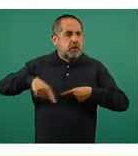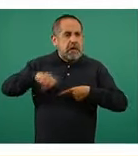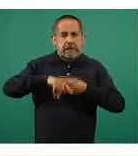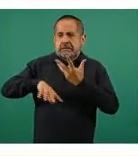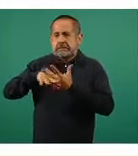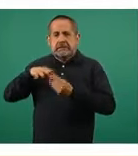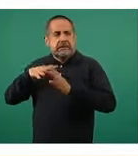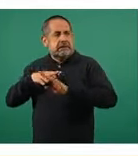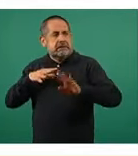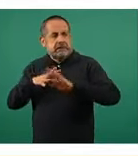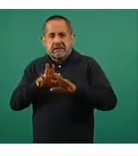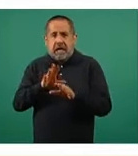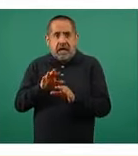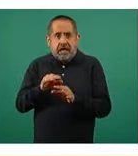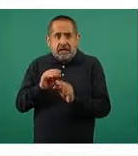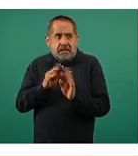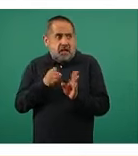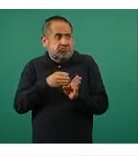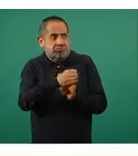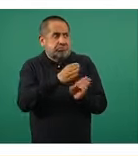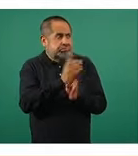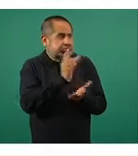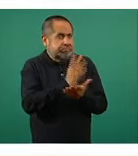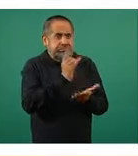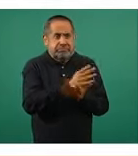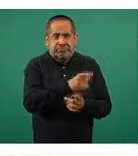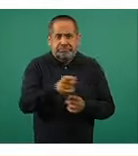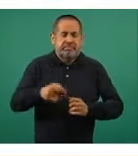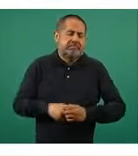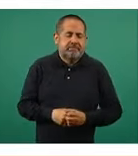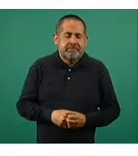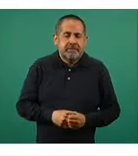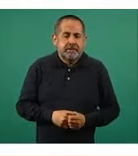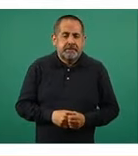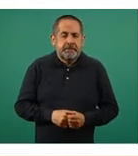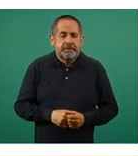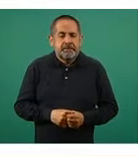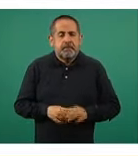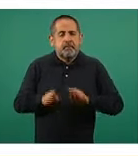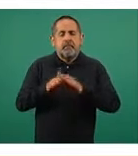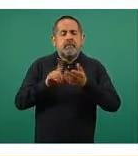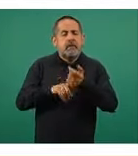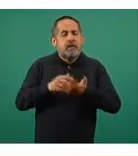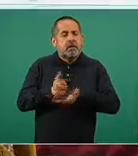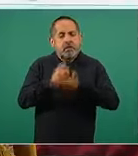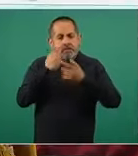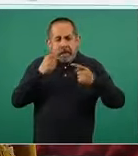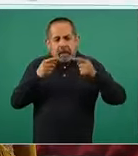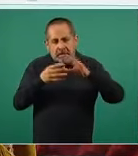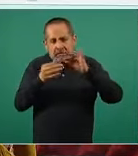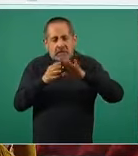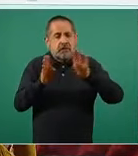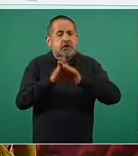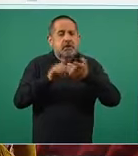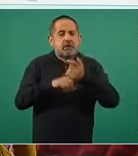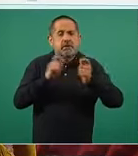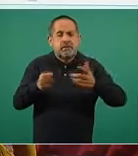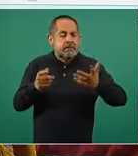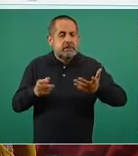ya muy bien establecidas. Los rangos obviamente nos ayudan a nosotros a poder hacer